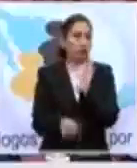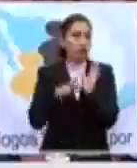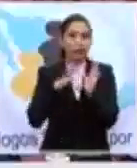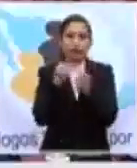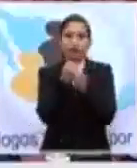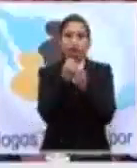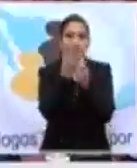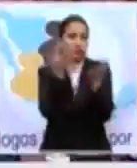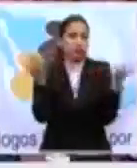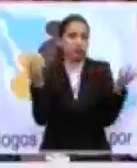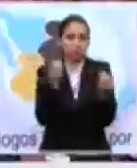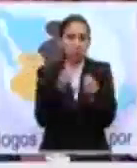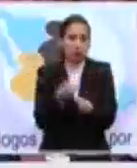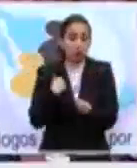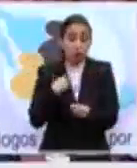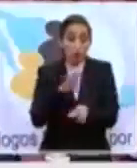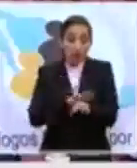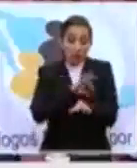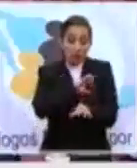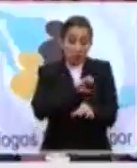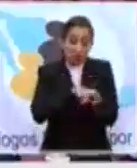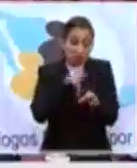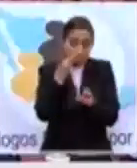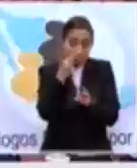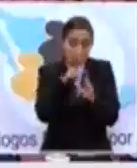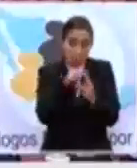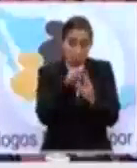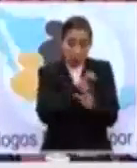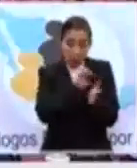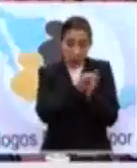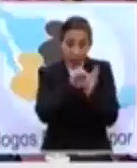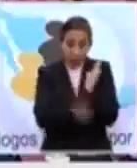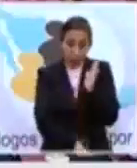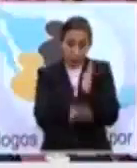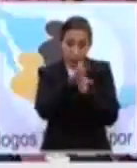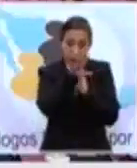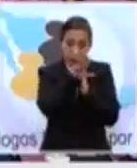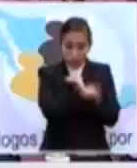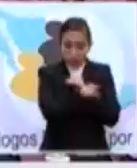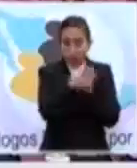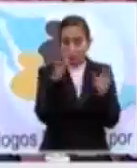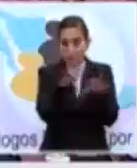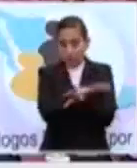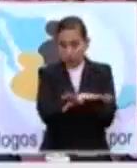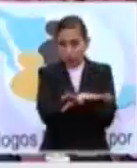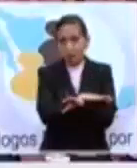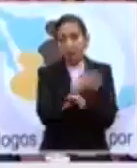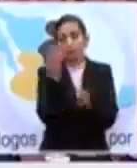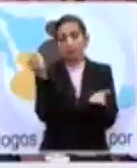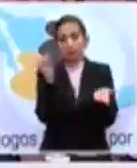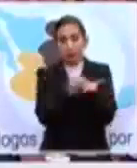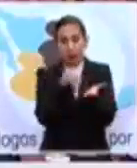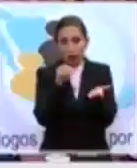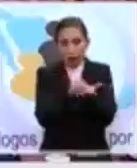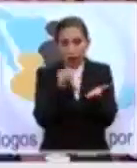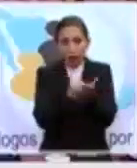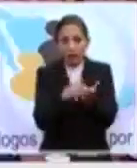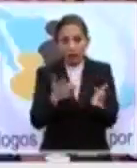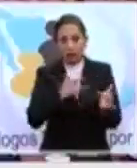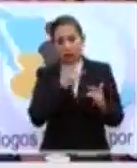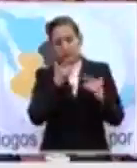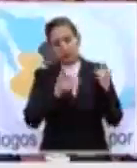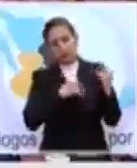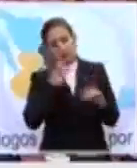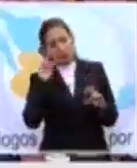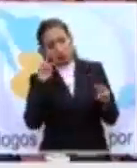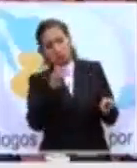haber muchos, yo en particular mencionaría dos dentro de estas reformas. Todavía la percepción para